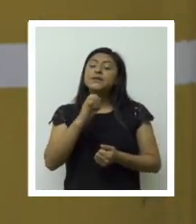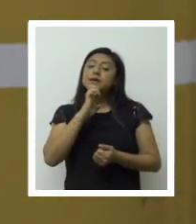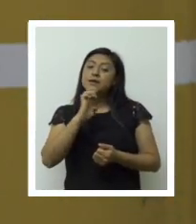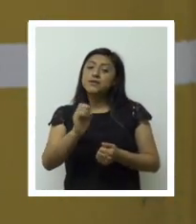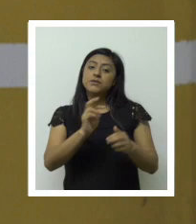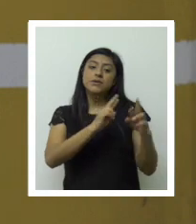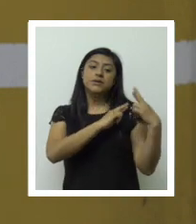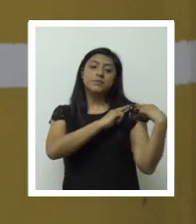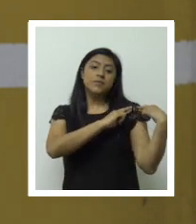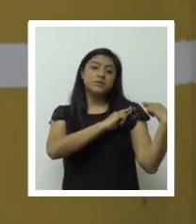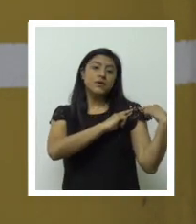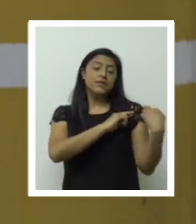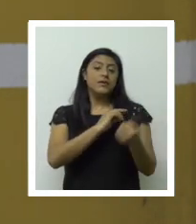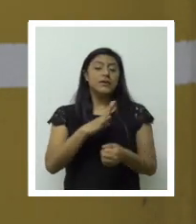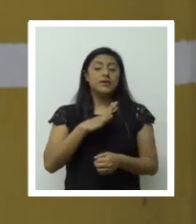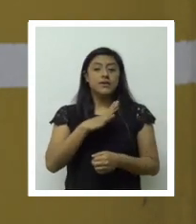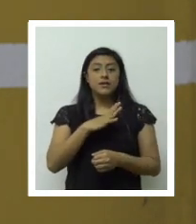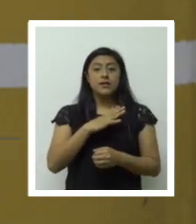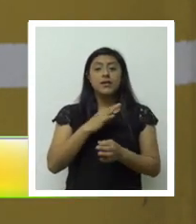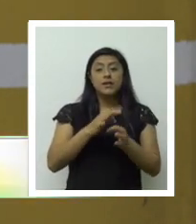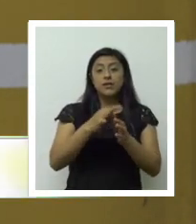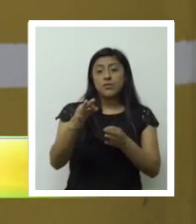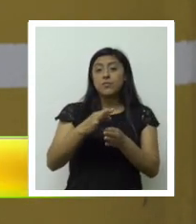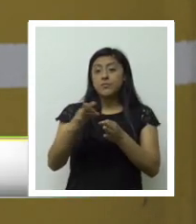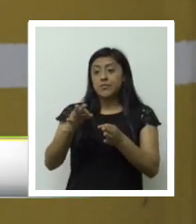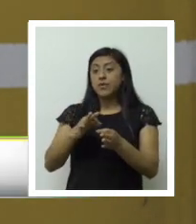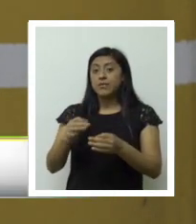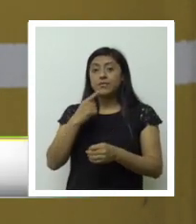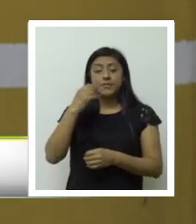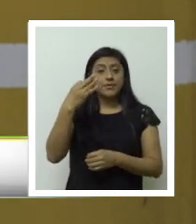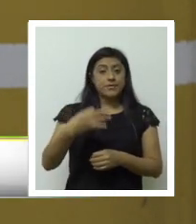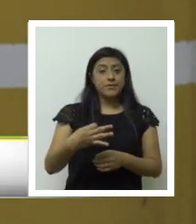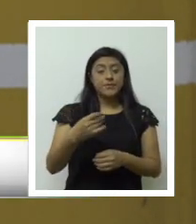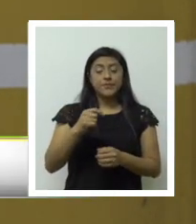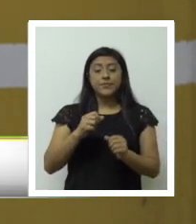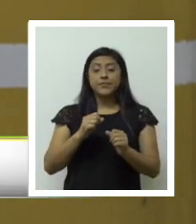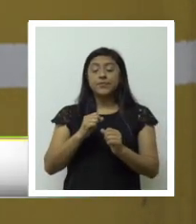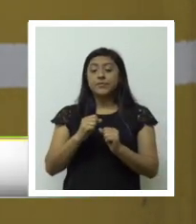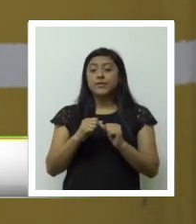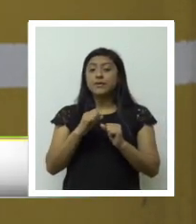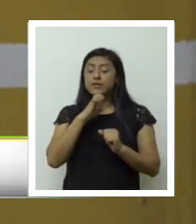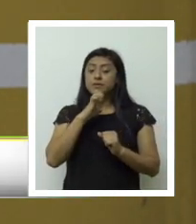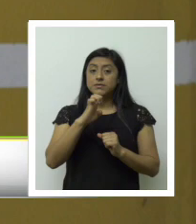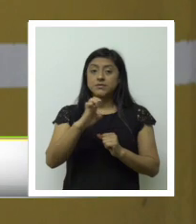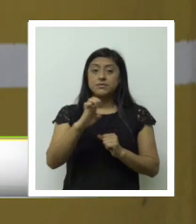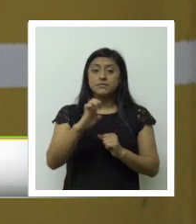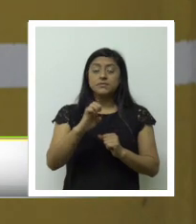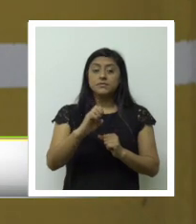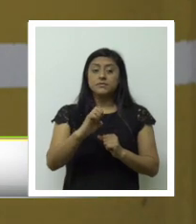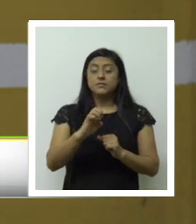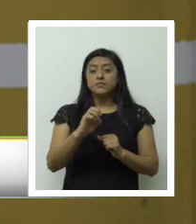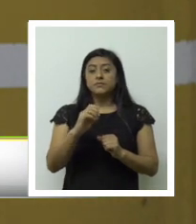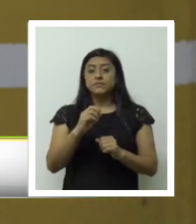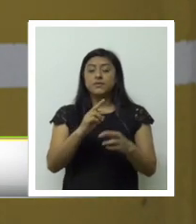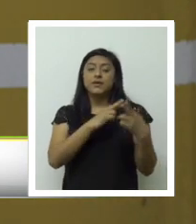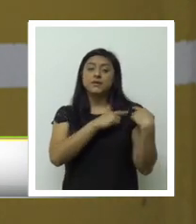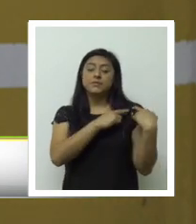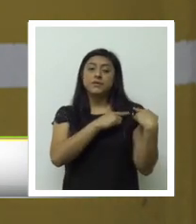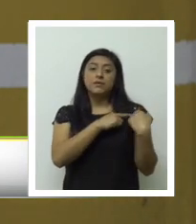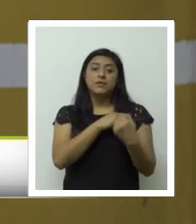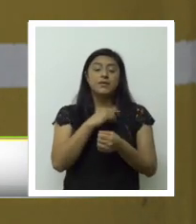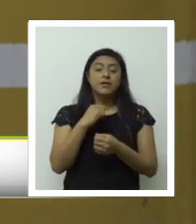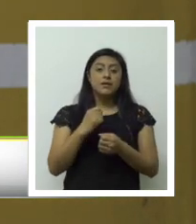una responsabilidad que se tiene sobre todo un pueblo, ¿verdad? El dirigir